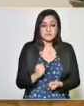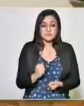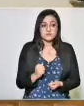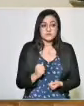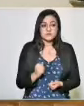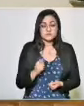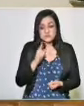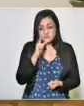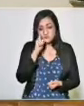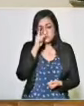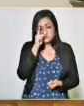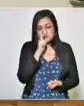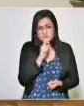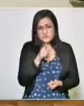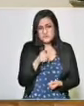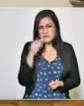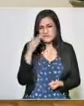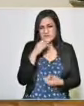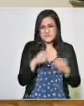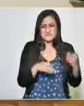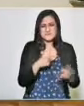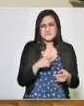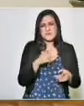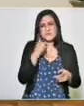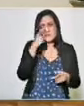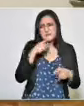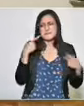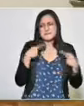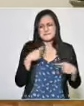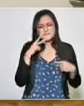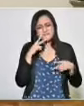una defraudación, pues, a la sociedad, yo